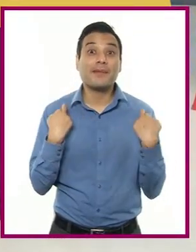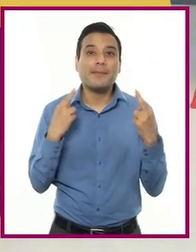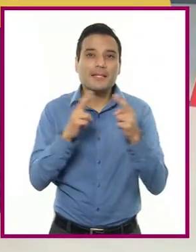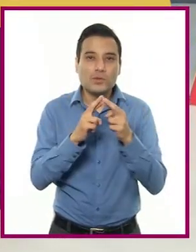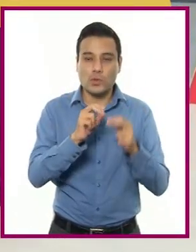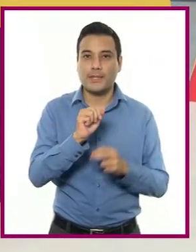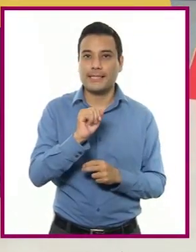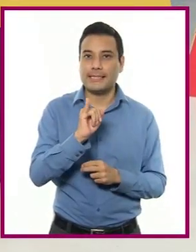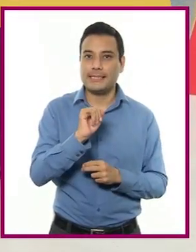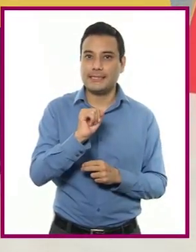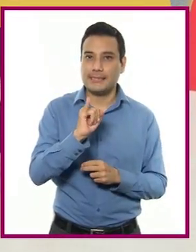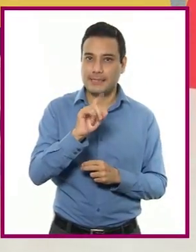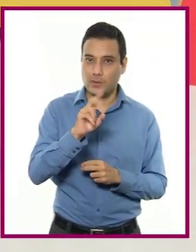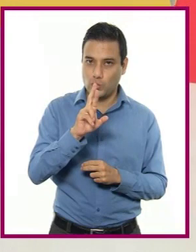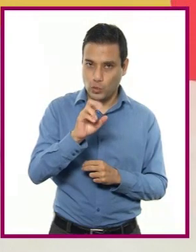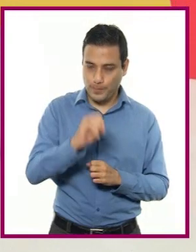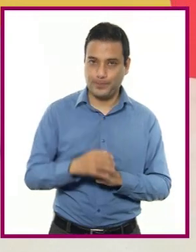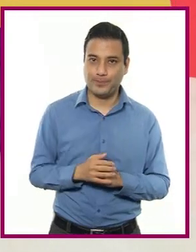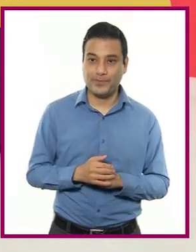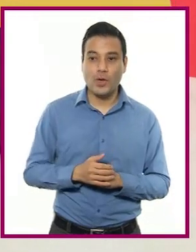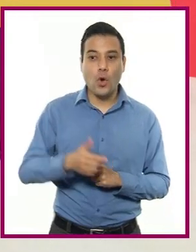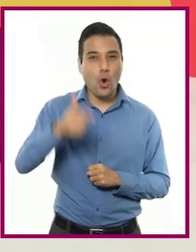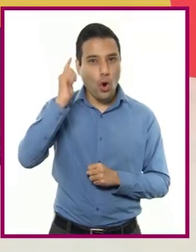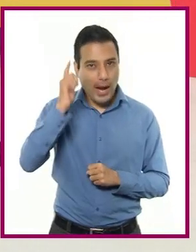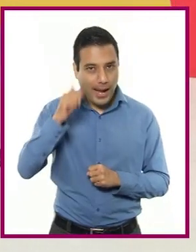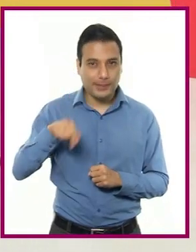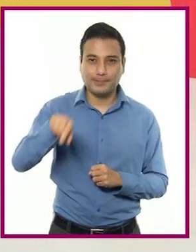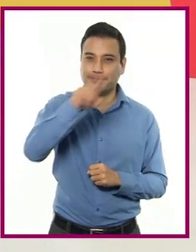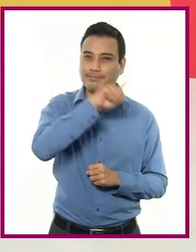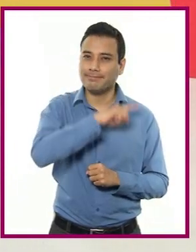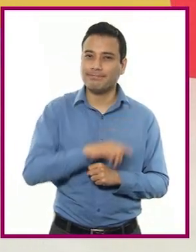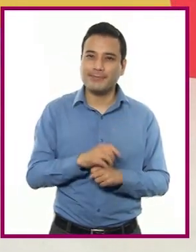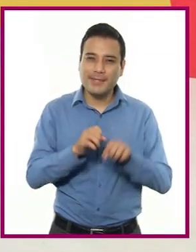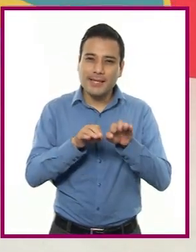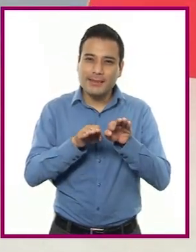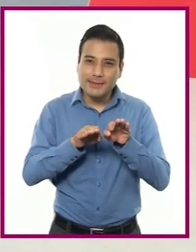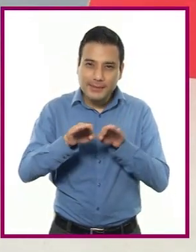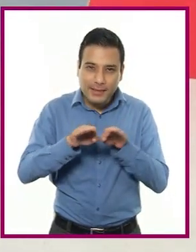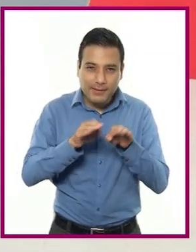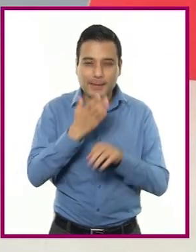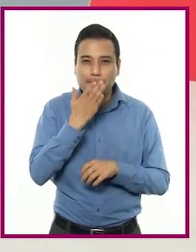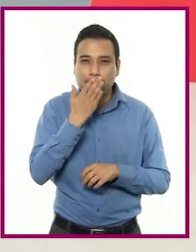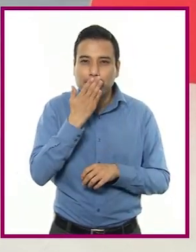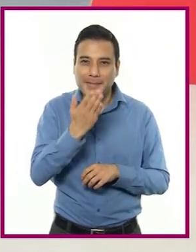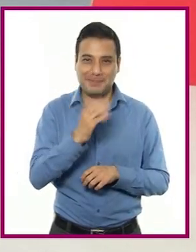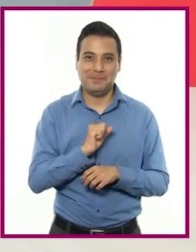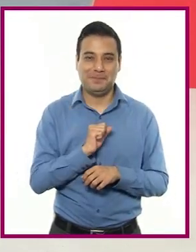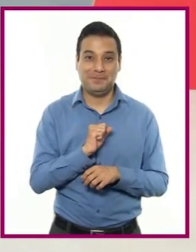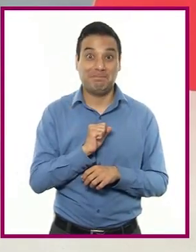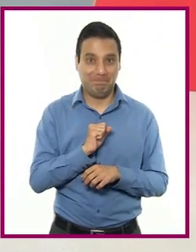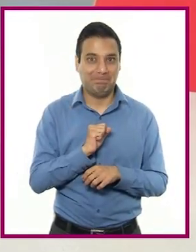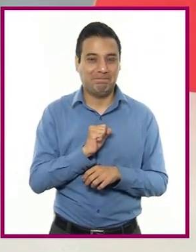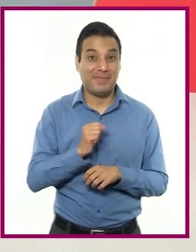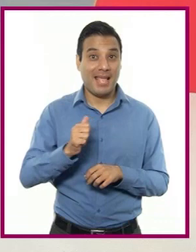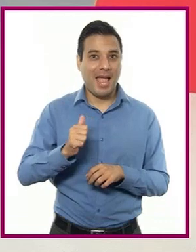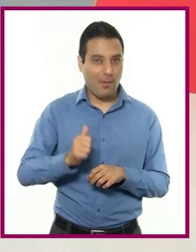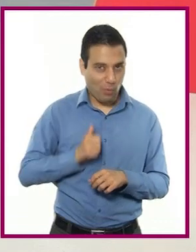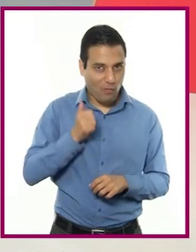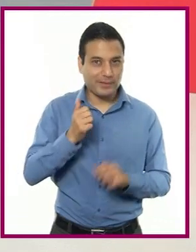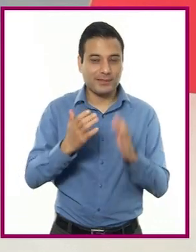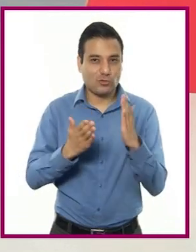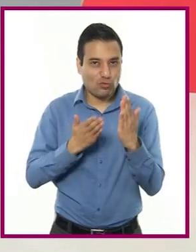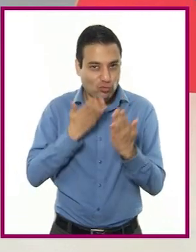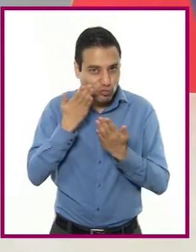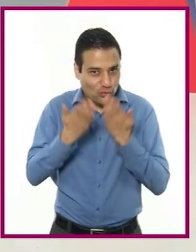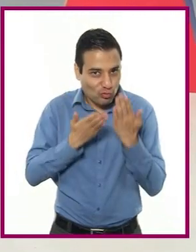Isidro Barajas Hernández. Espero que continúen con su constancia y buen trabajo en estos días y aprovechen la oportunidad de estudiar en